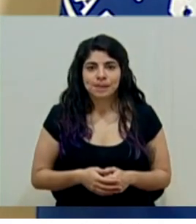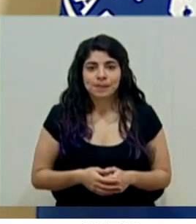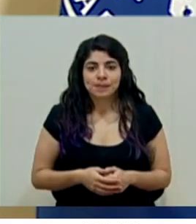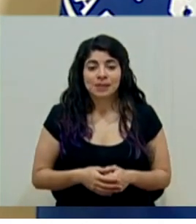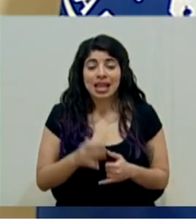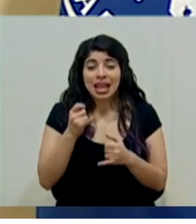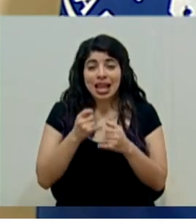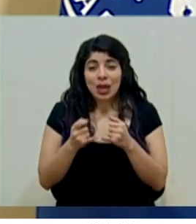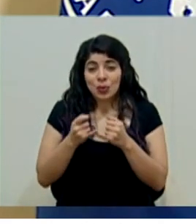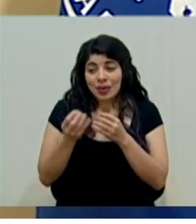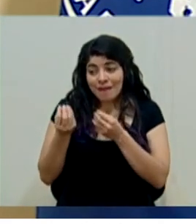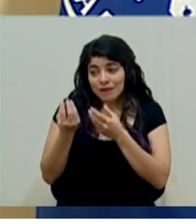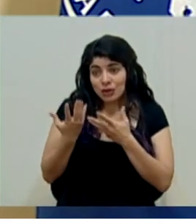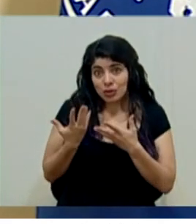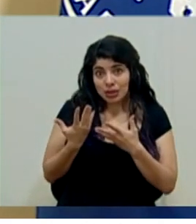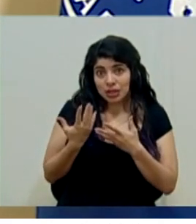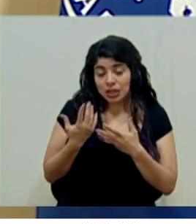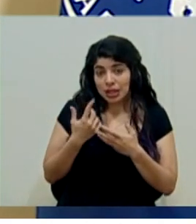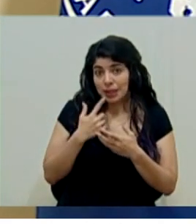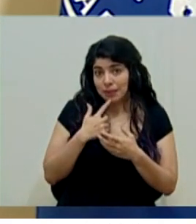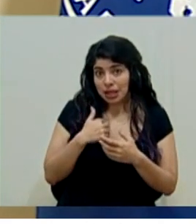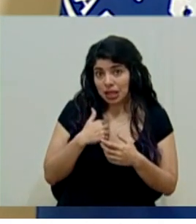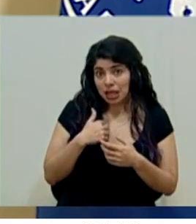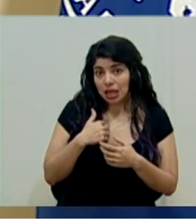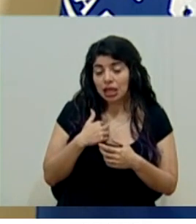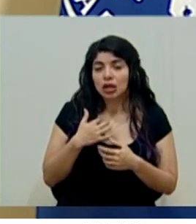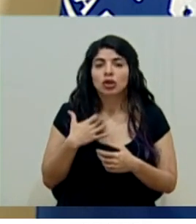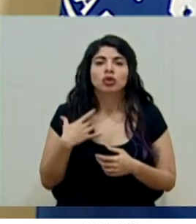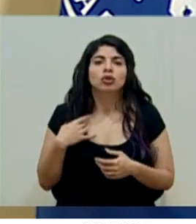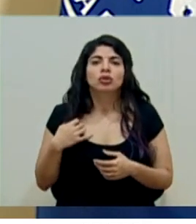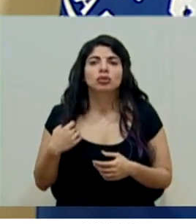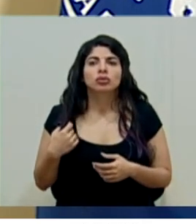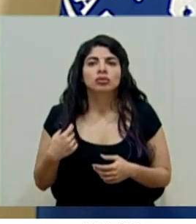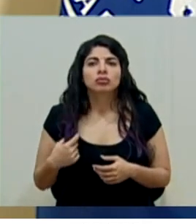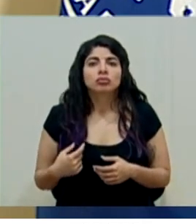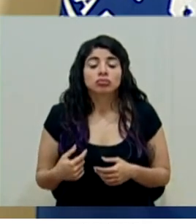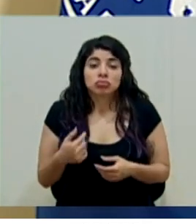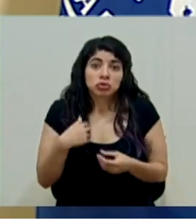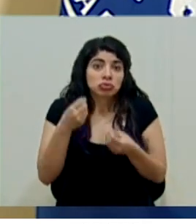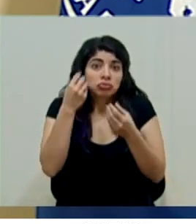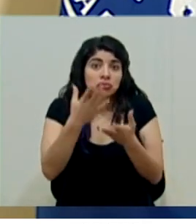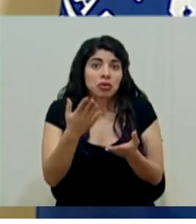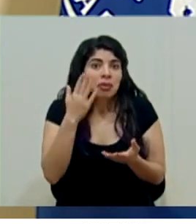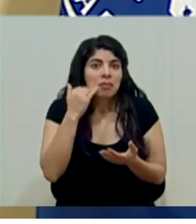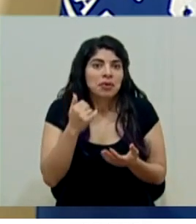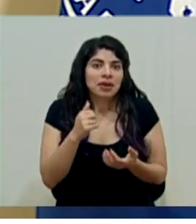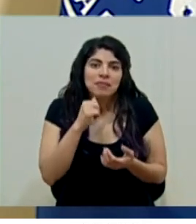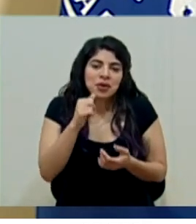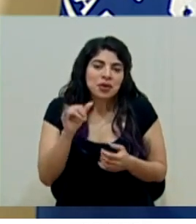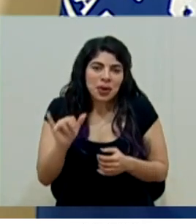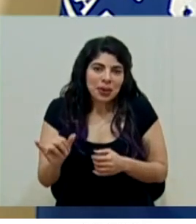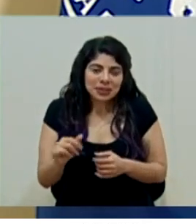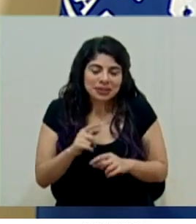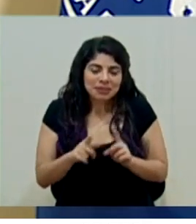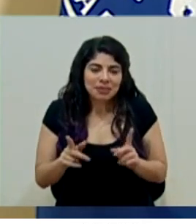La última información que tengo es que, de hecho, y lo adelanto porque ya no va a ser tan así,